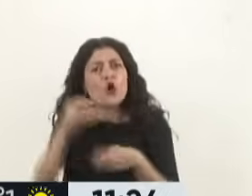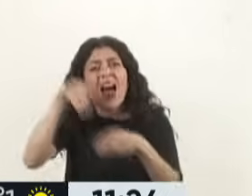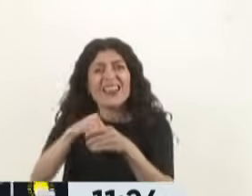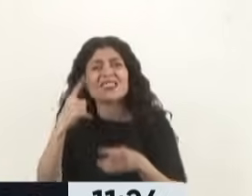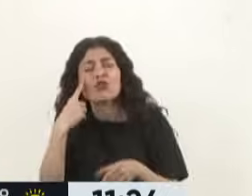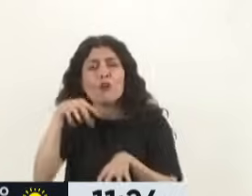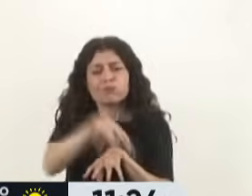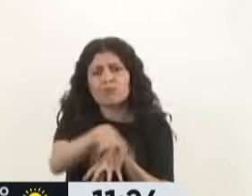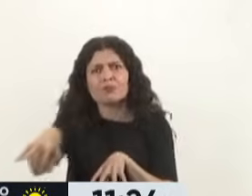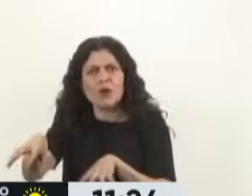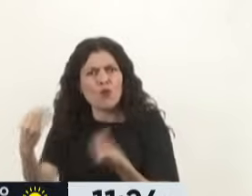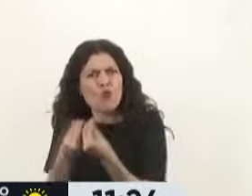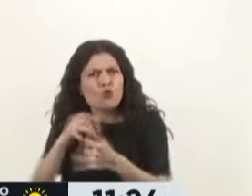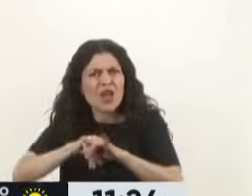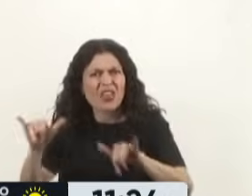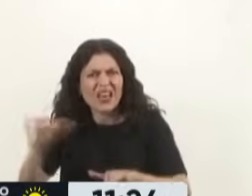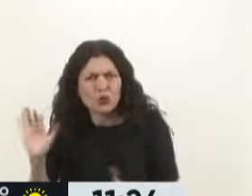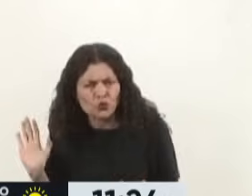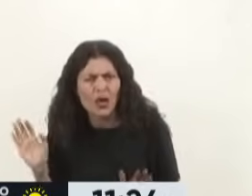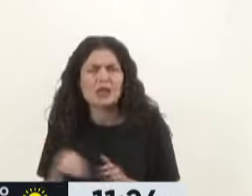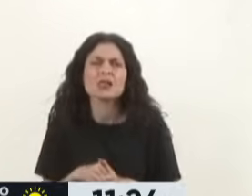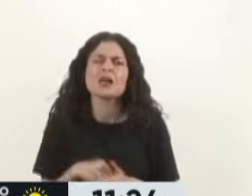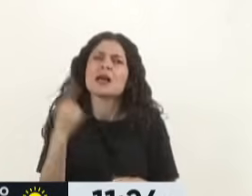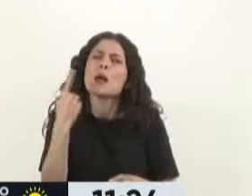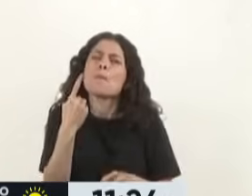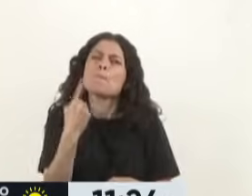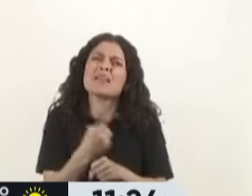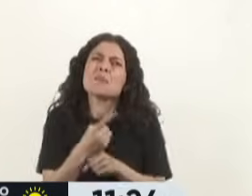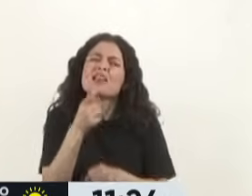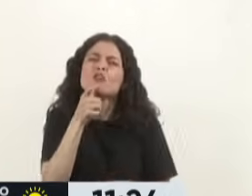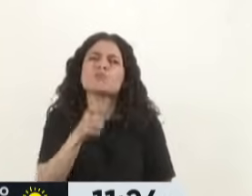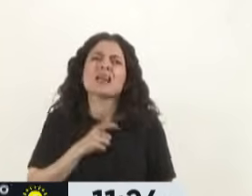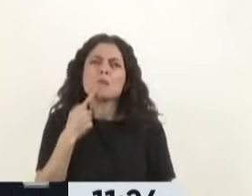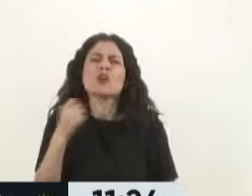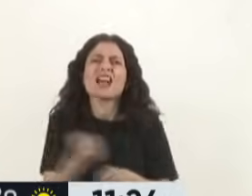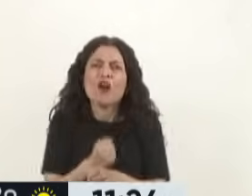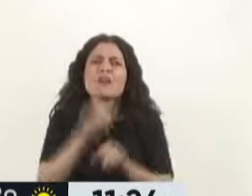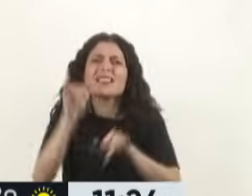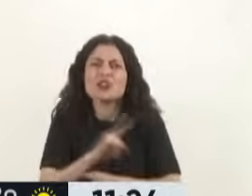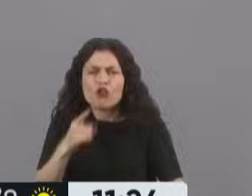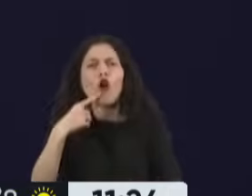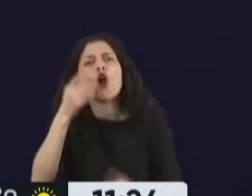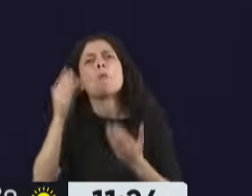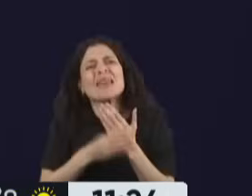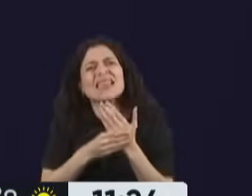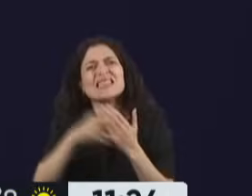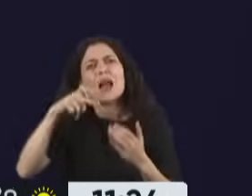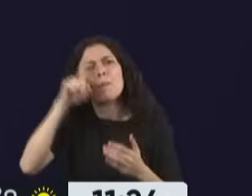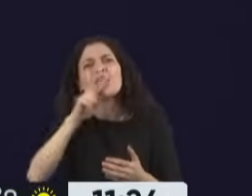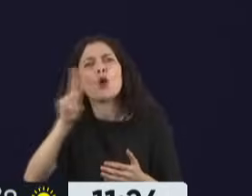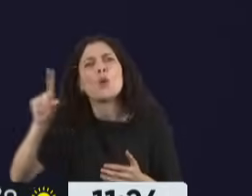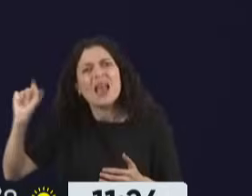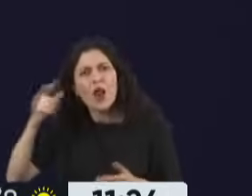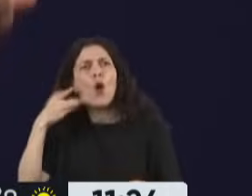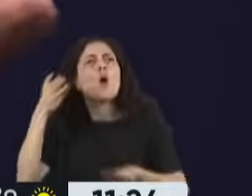hacerlo más resumido. Primero, creo que no le respondió Sofía si efectivamente va a estar presente o no en el Congreso. Sí, perdón. Si